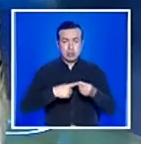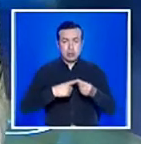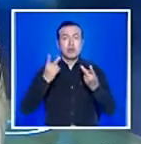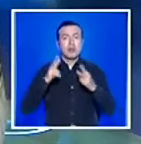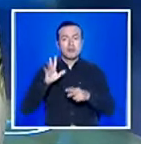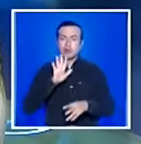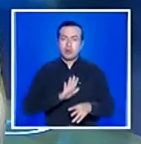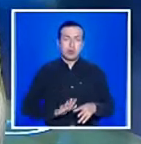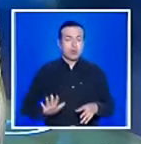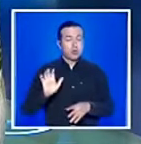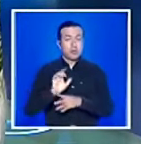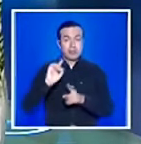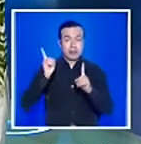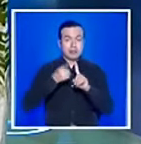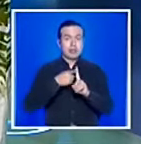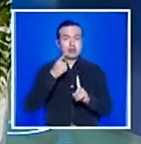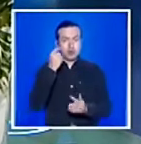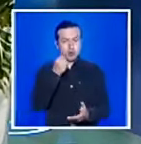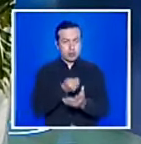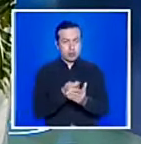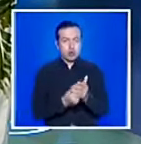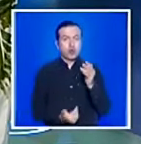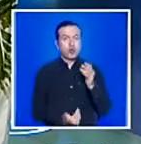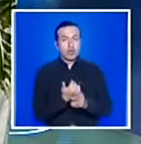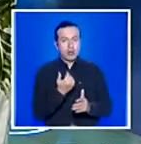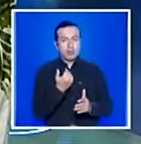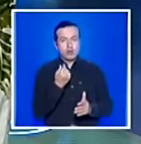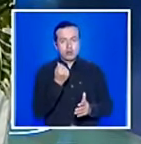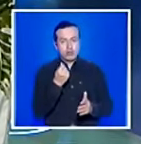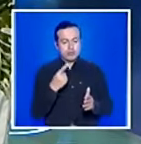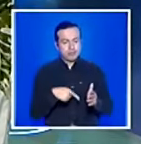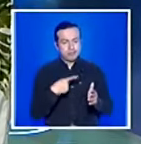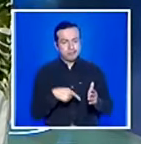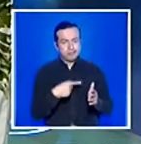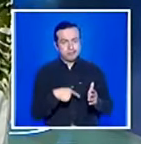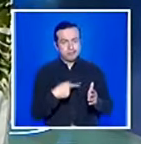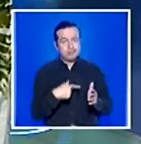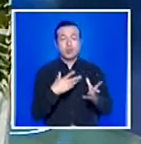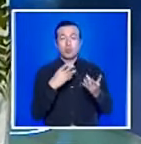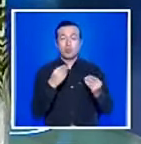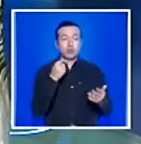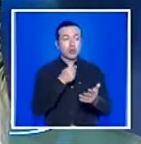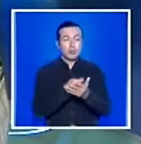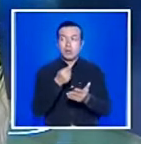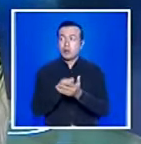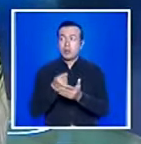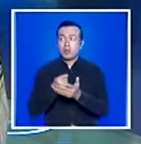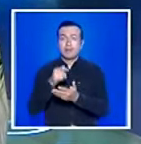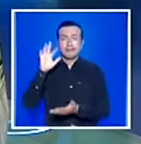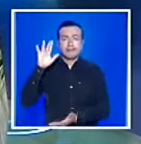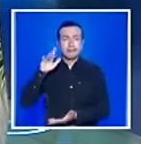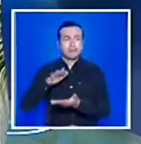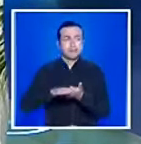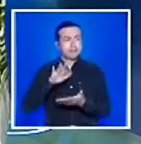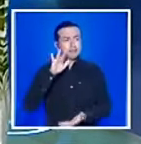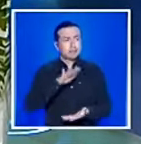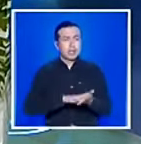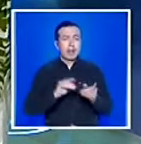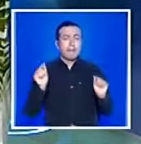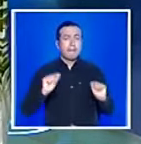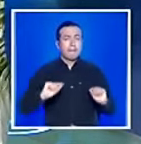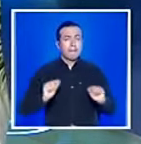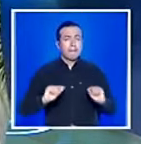Primero, reunir la plata para comprarte un nuevo generador. El segundo es que debido a la demanda ya casi no hay, al menos los más económicos,